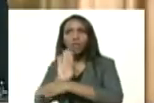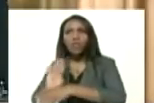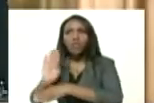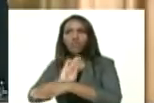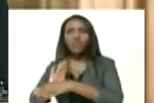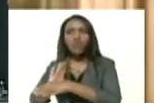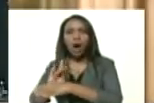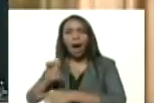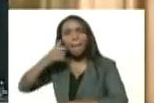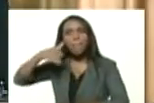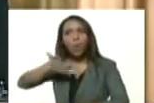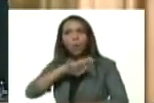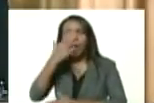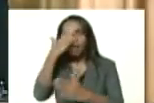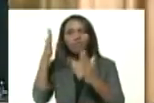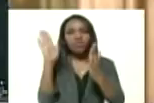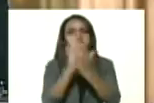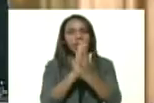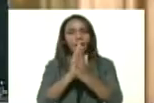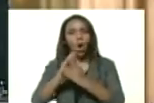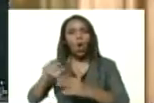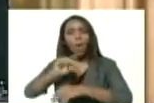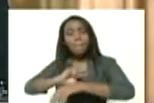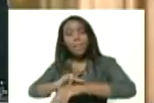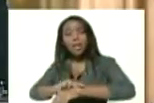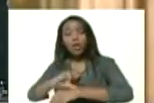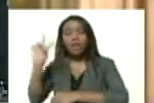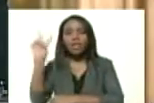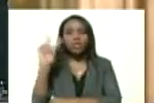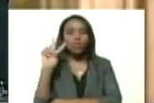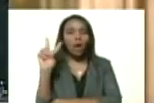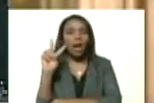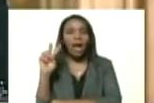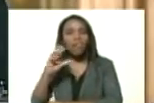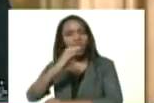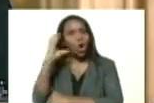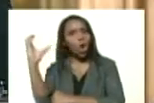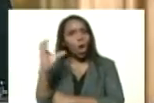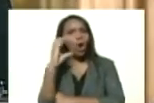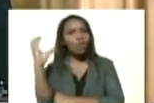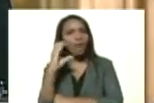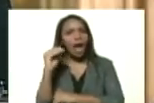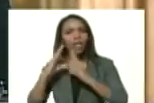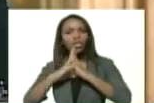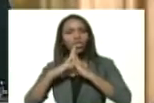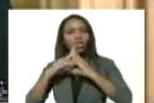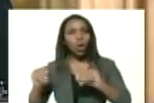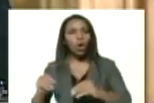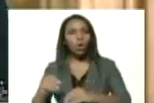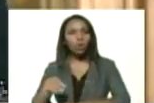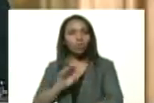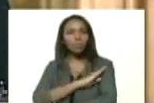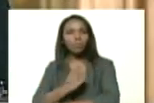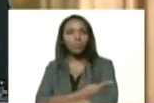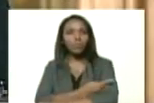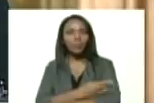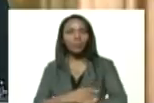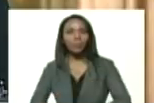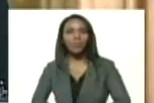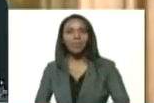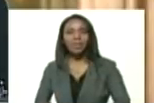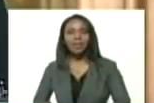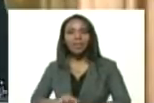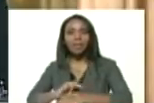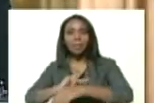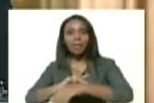a la población de la frontera con los médicos de venezuela de colombia y con todo el potencial de